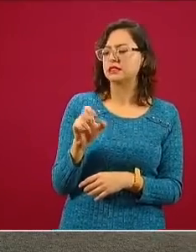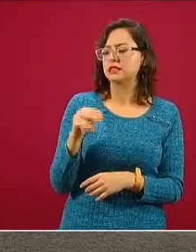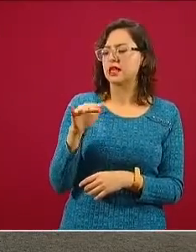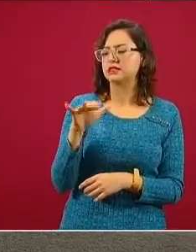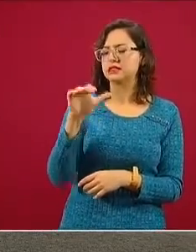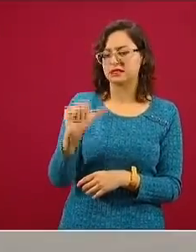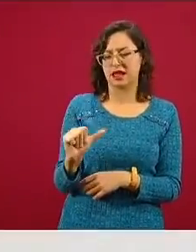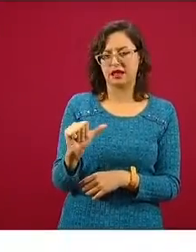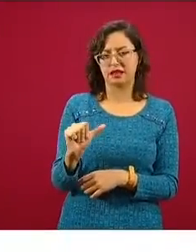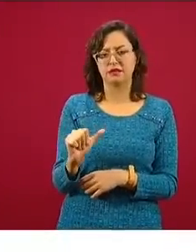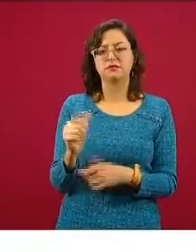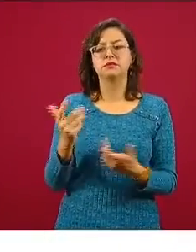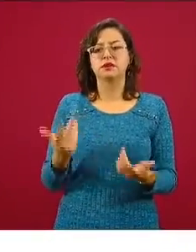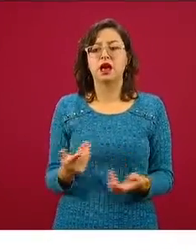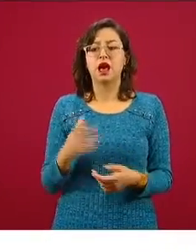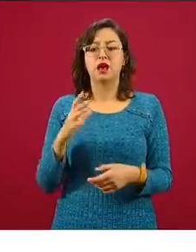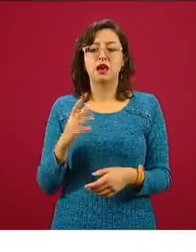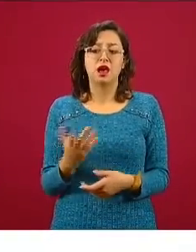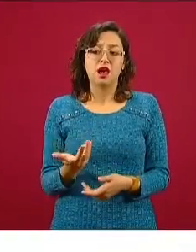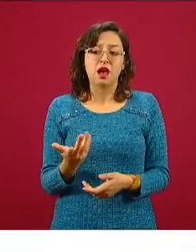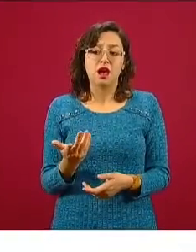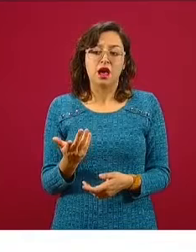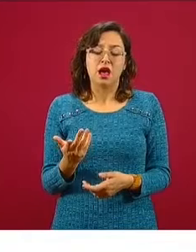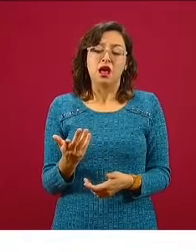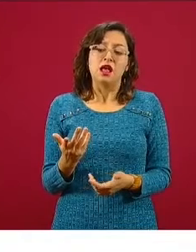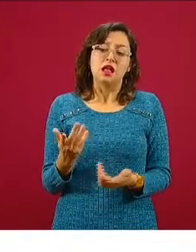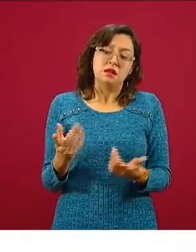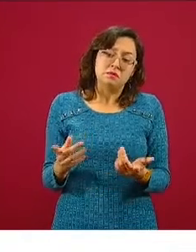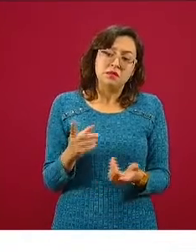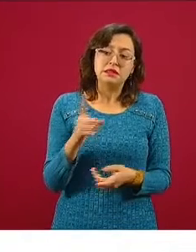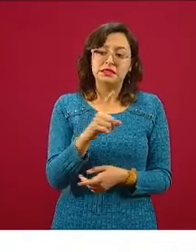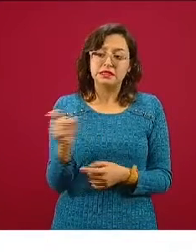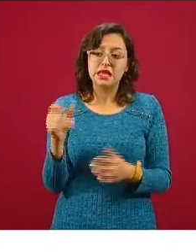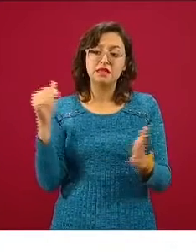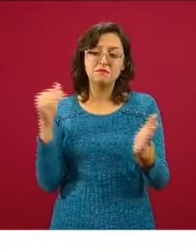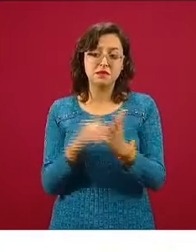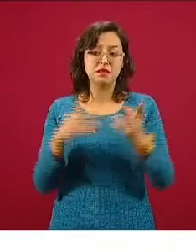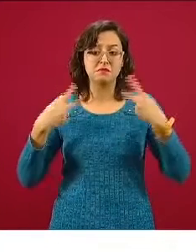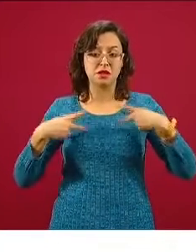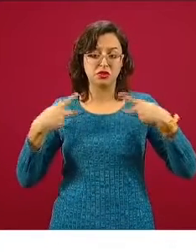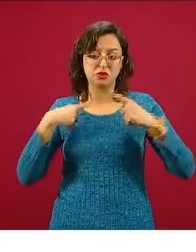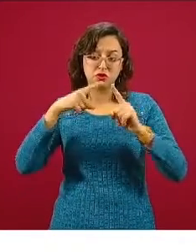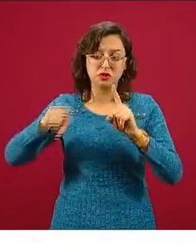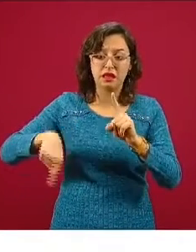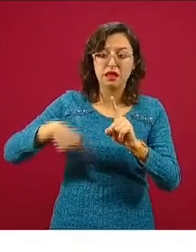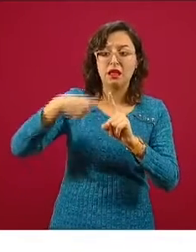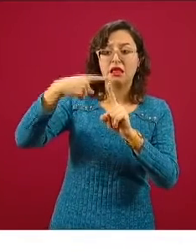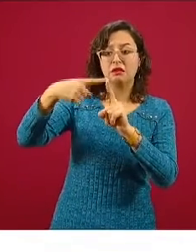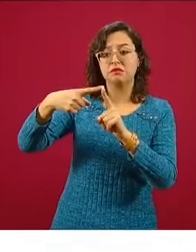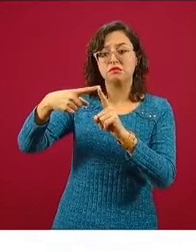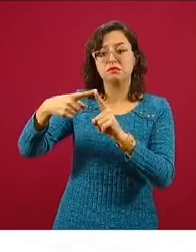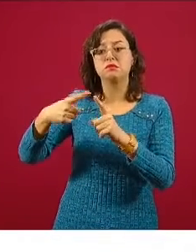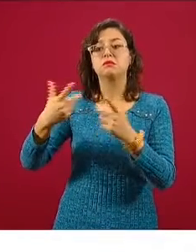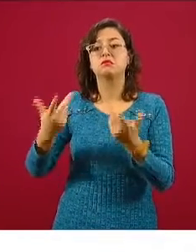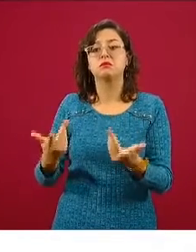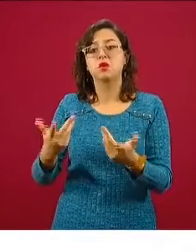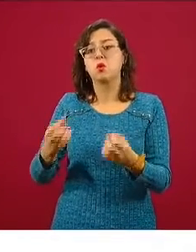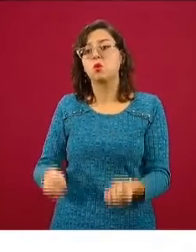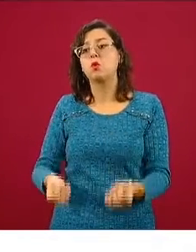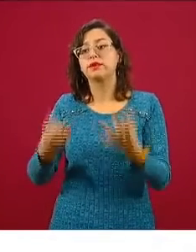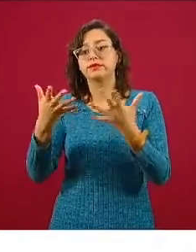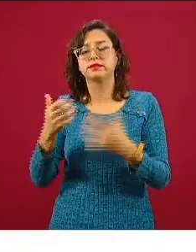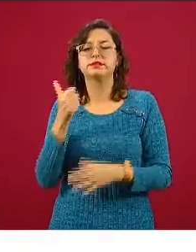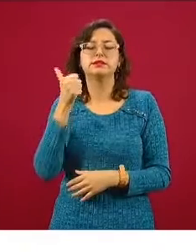México en general tenemos 6.6 personas que han tenido COVID en los últimos 14 días por cada